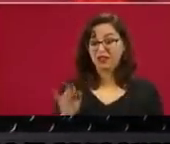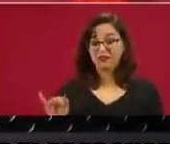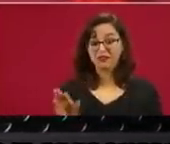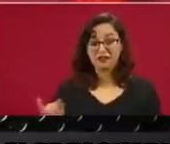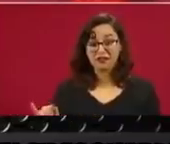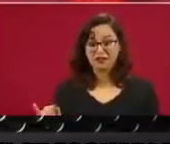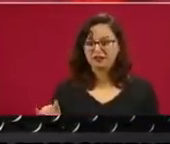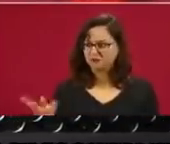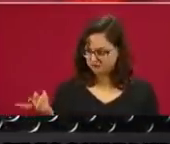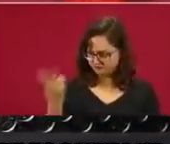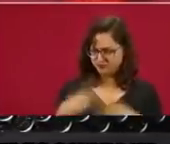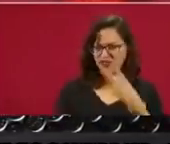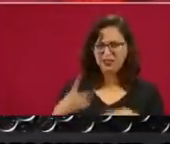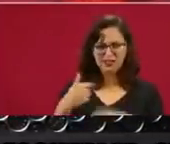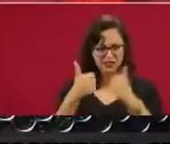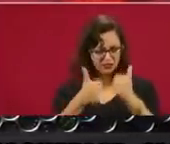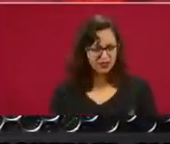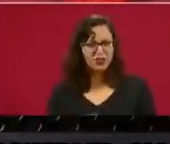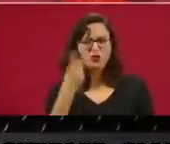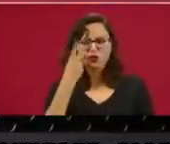que se vengan aquí.